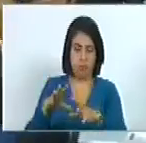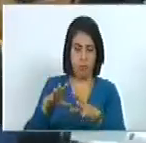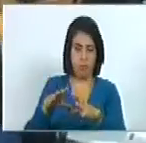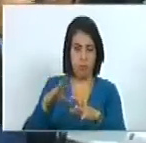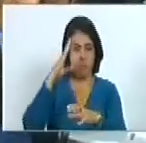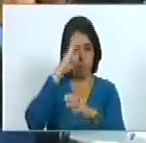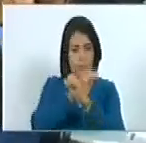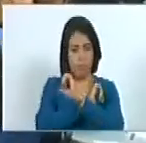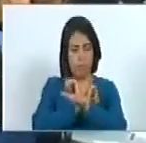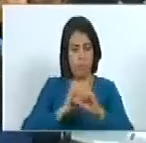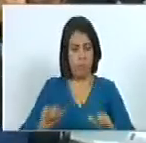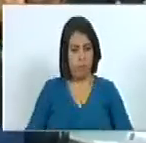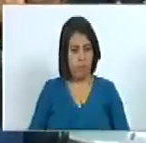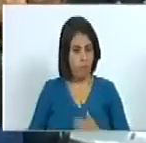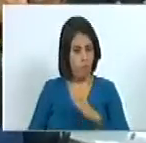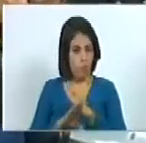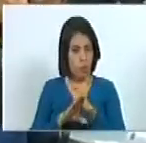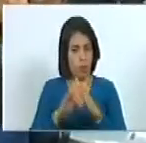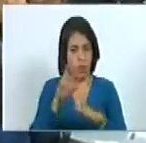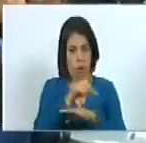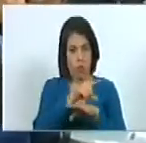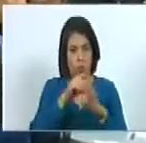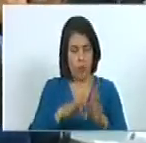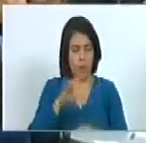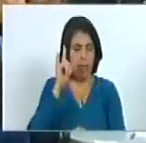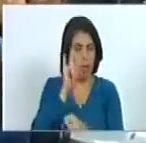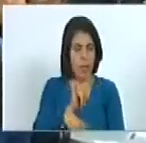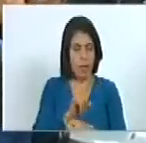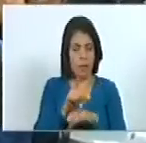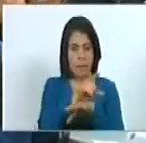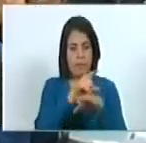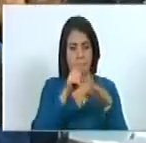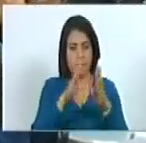militares apátridas, traidores a la patria.